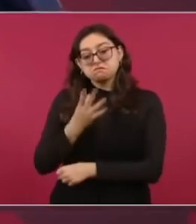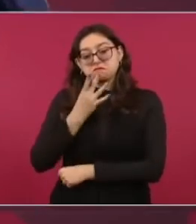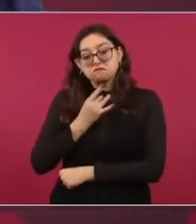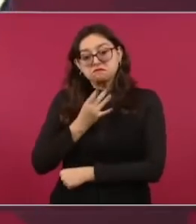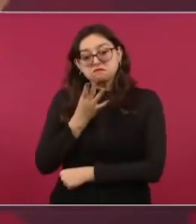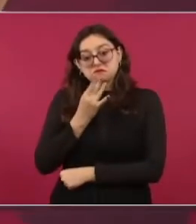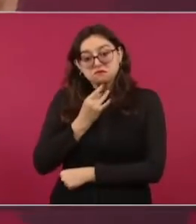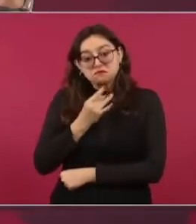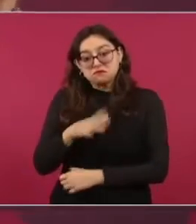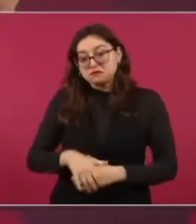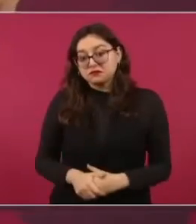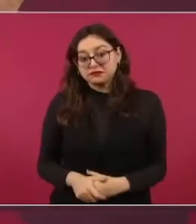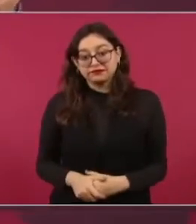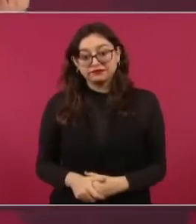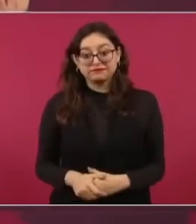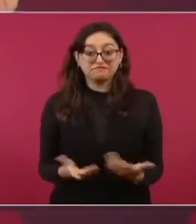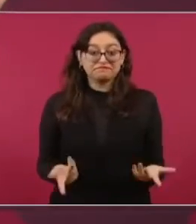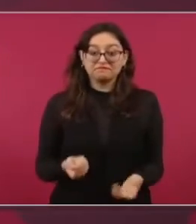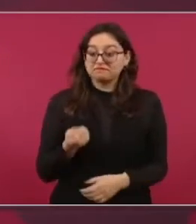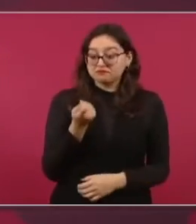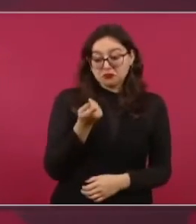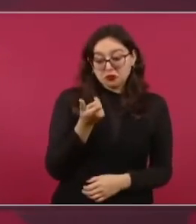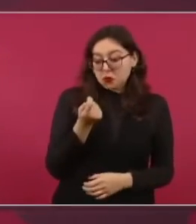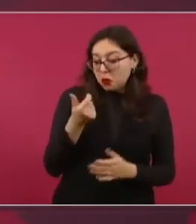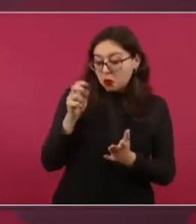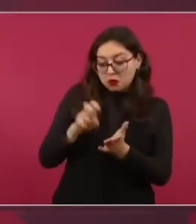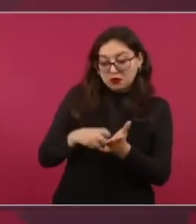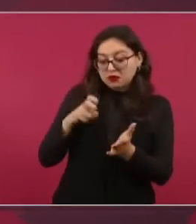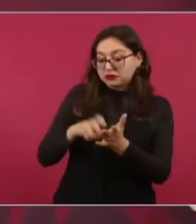pero muy acotado, porque esa reforma